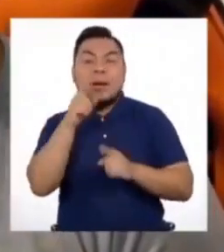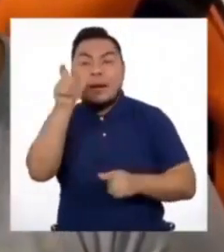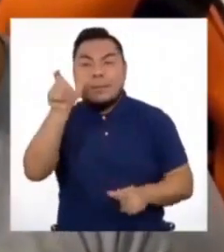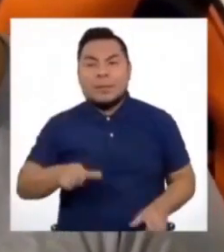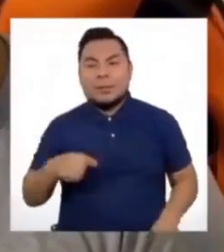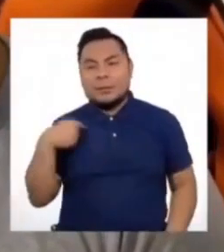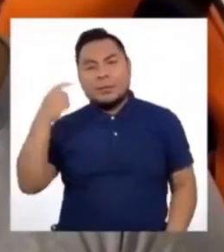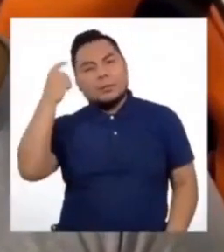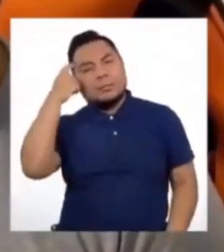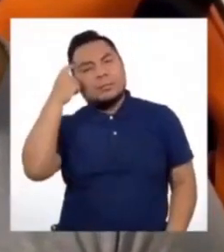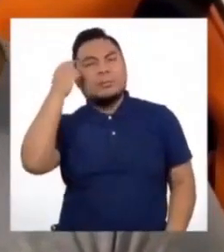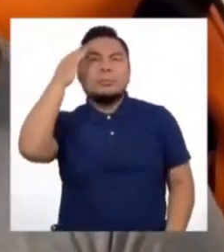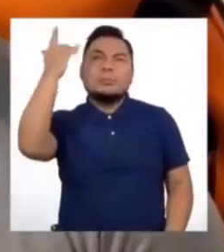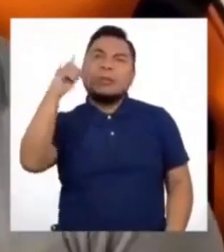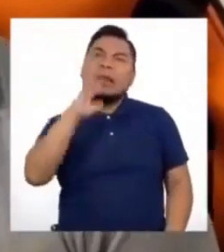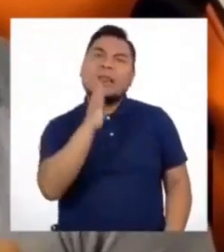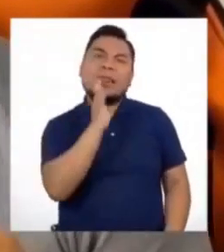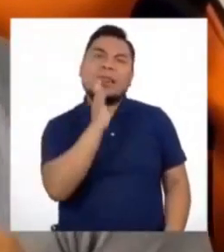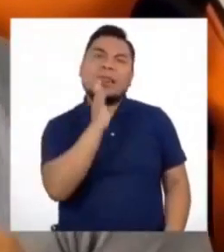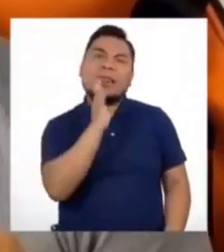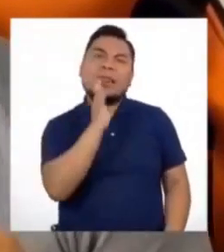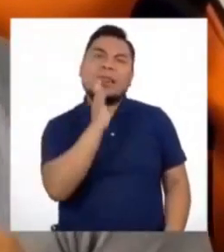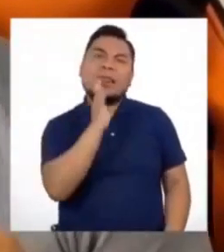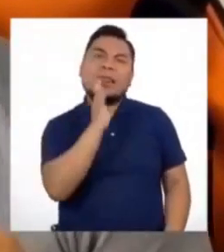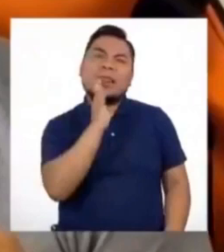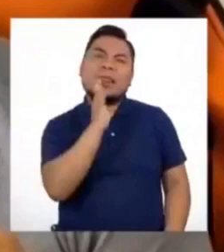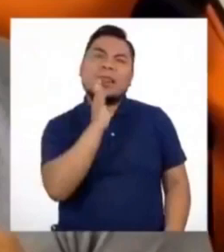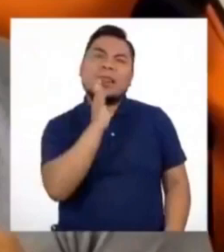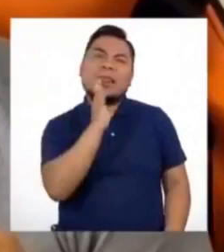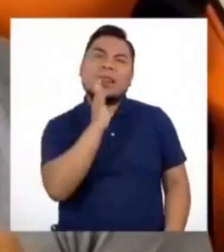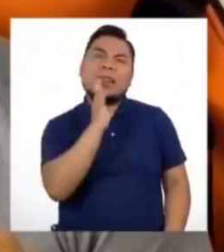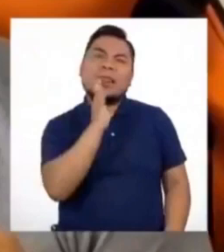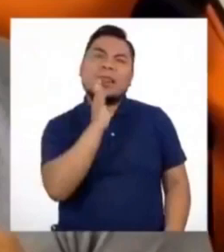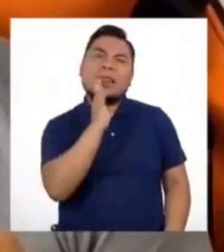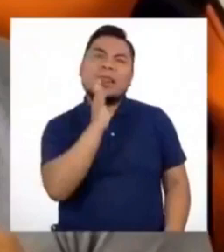está pensando algo sin decir nada, y lograr